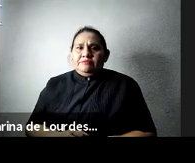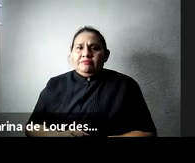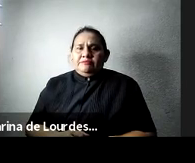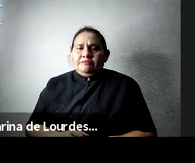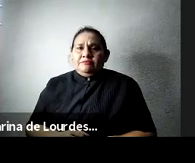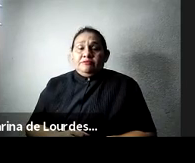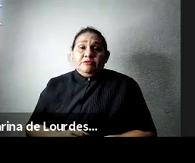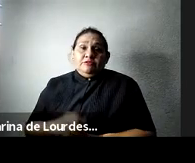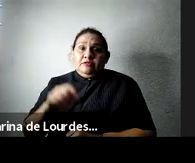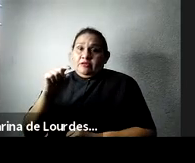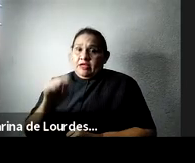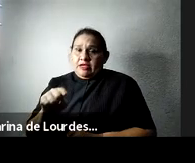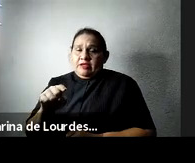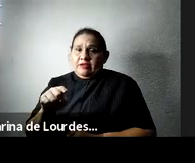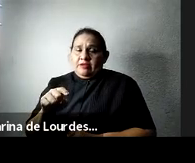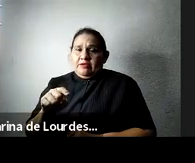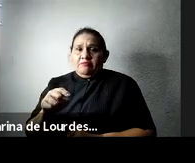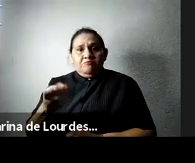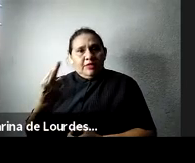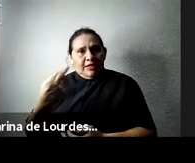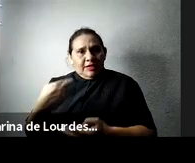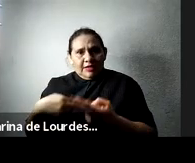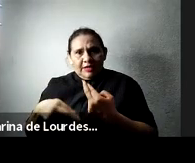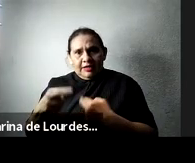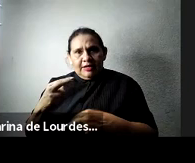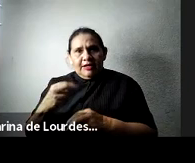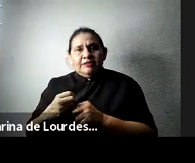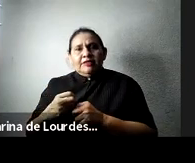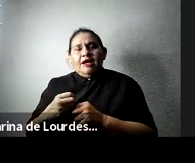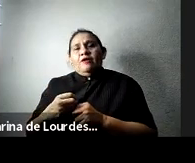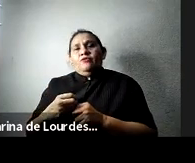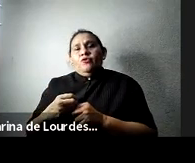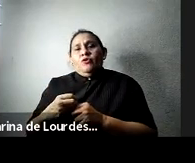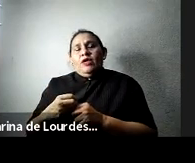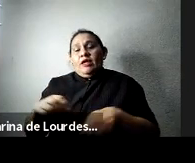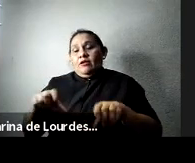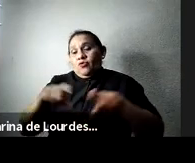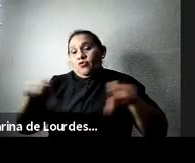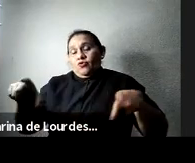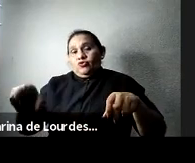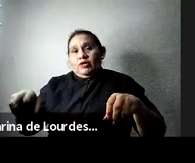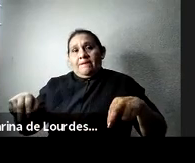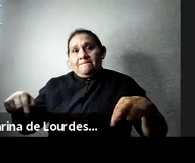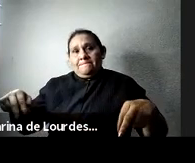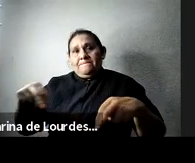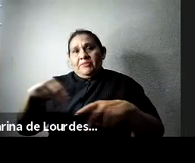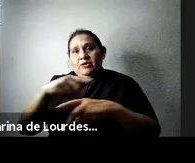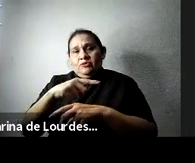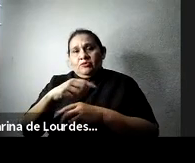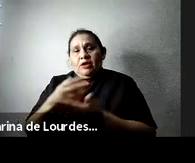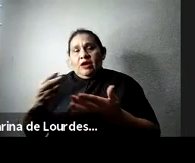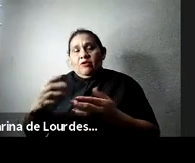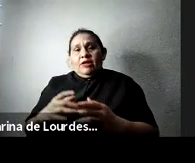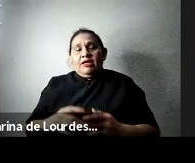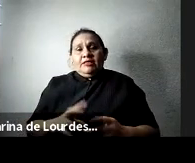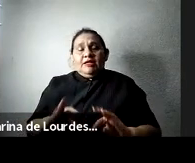Y entonces aquí, volviendo a ese cruce peatonal que estábamos analizando, pues ahora es la